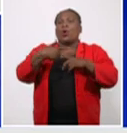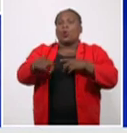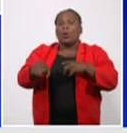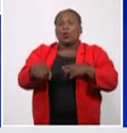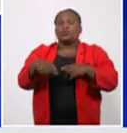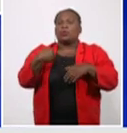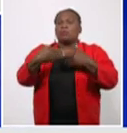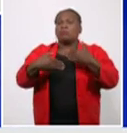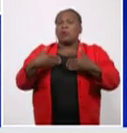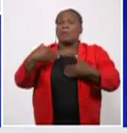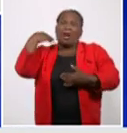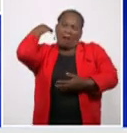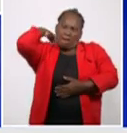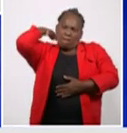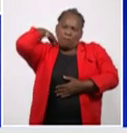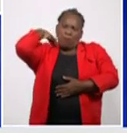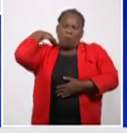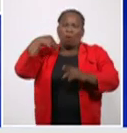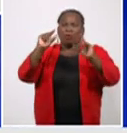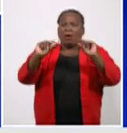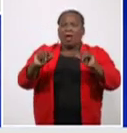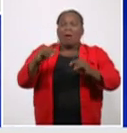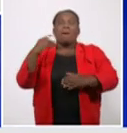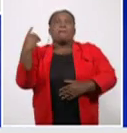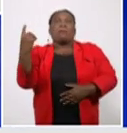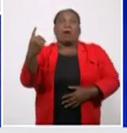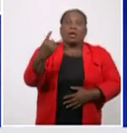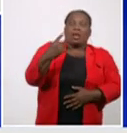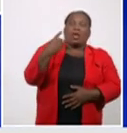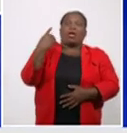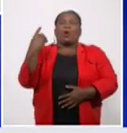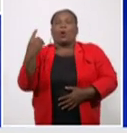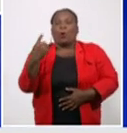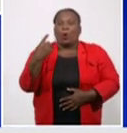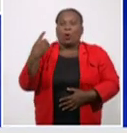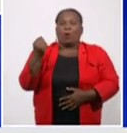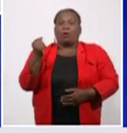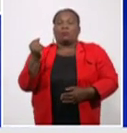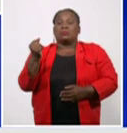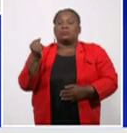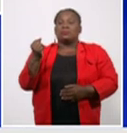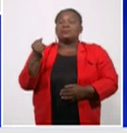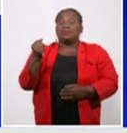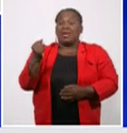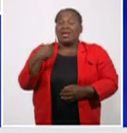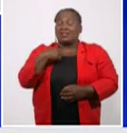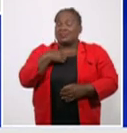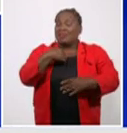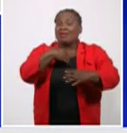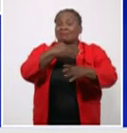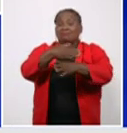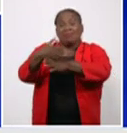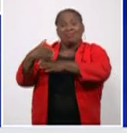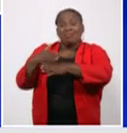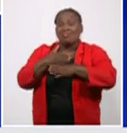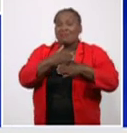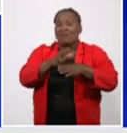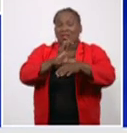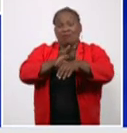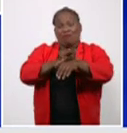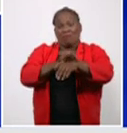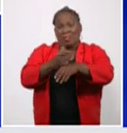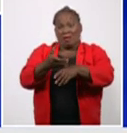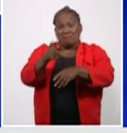pulmonar reducida, mareos, distonía. O sea, es un grupo muy variado de